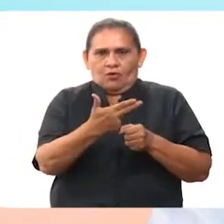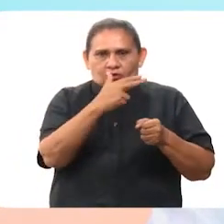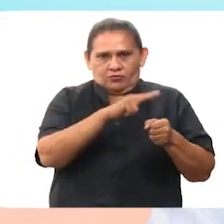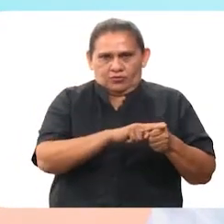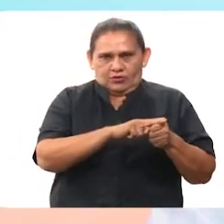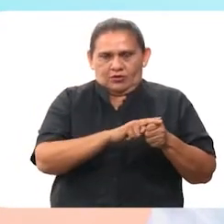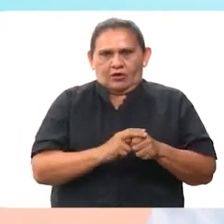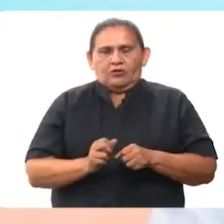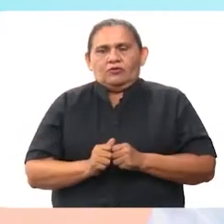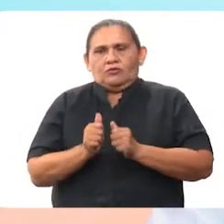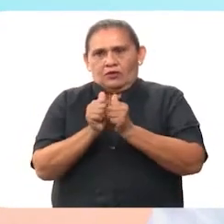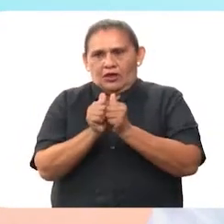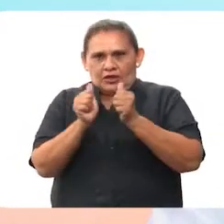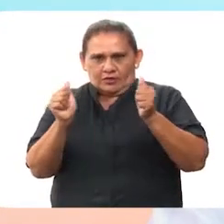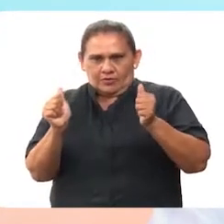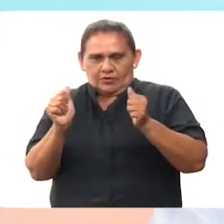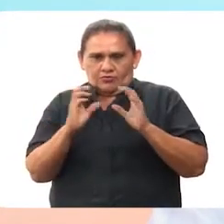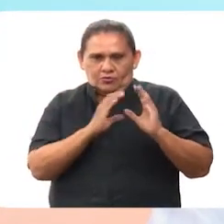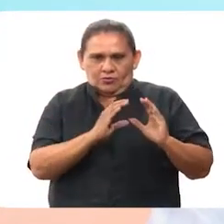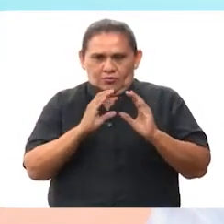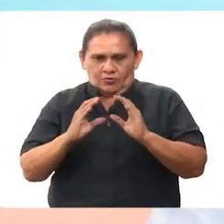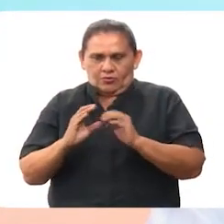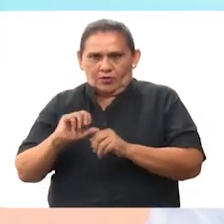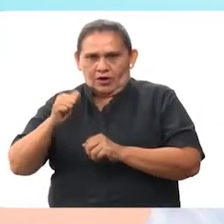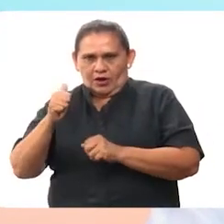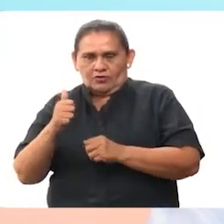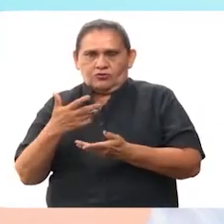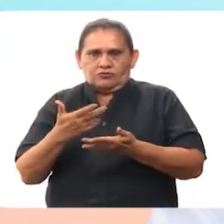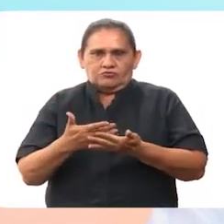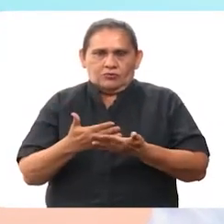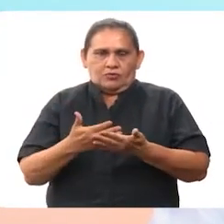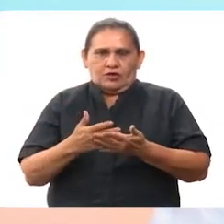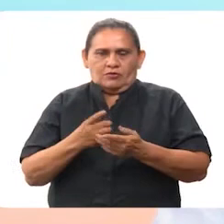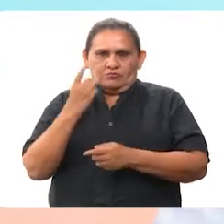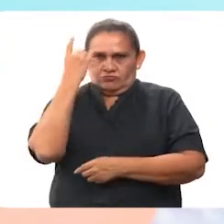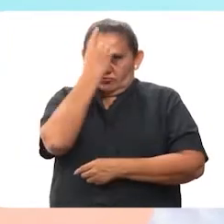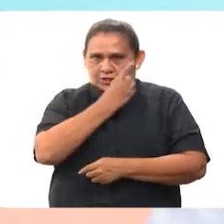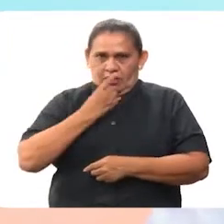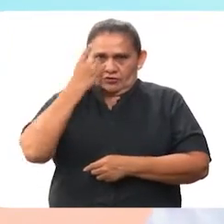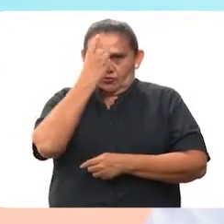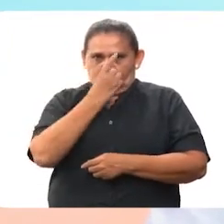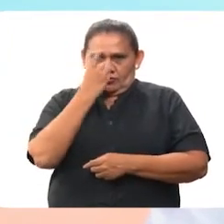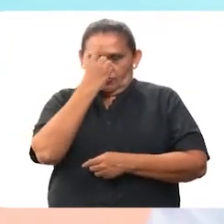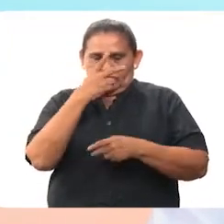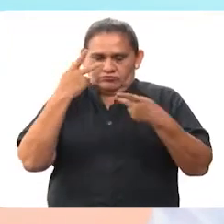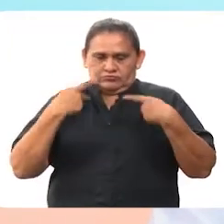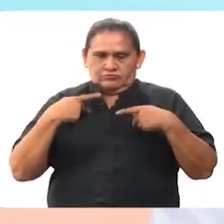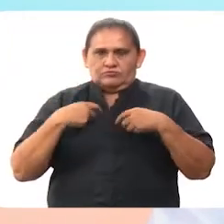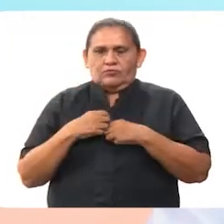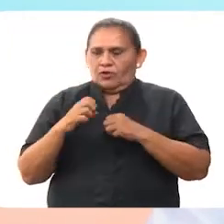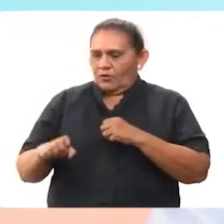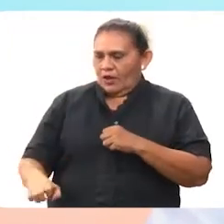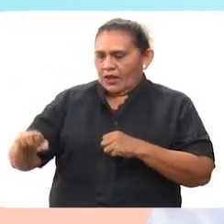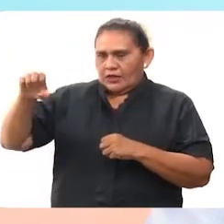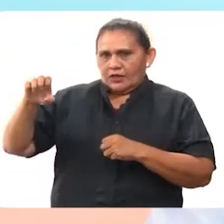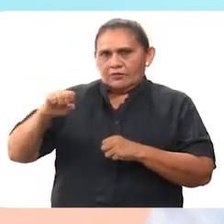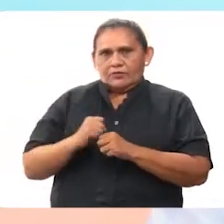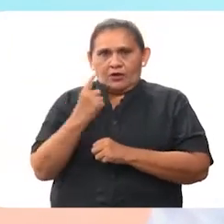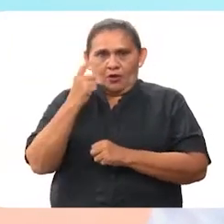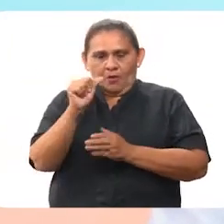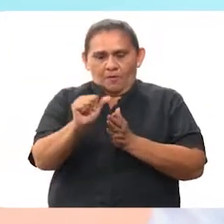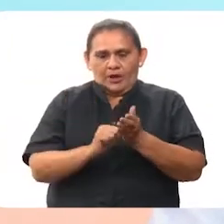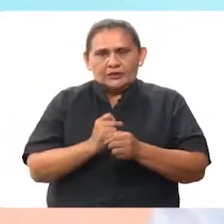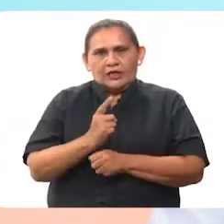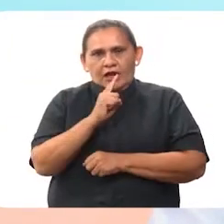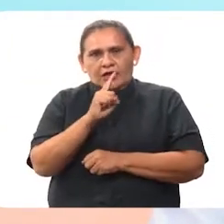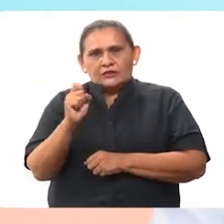hospitales públicos y en aislamiento total. Hay otros pacientes a la espera de diagnóstico. El rango de edad de los casos es de 1 mes